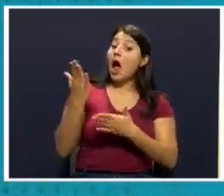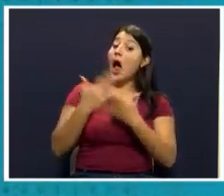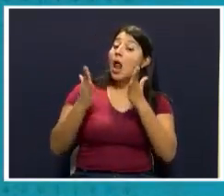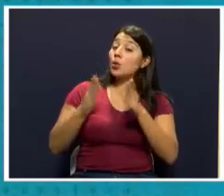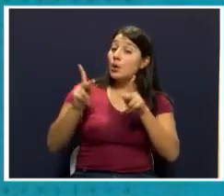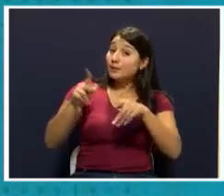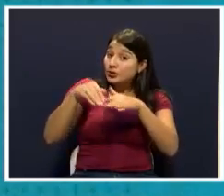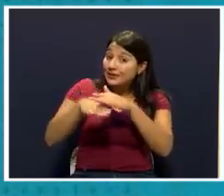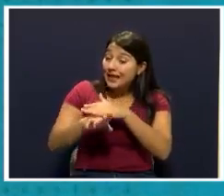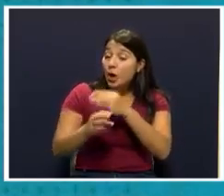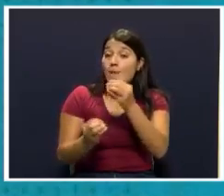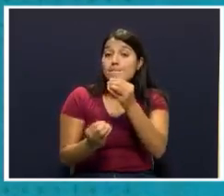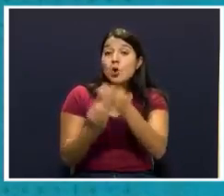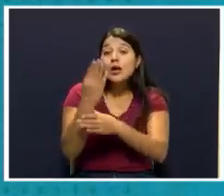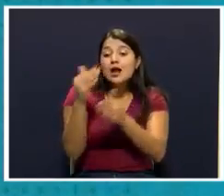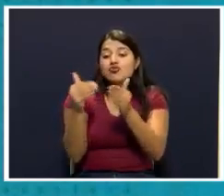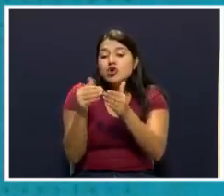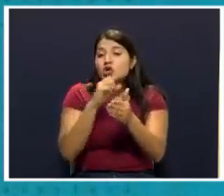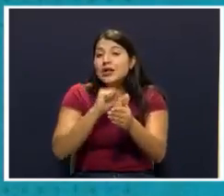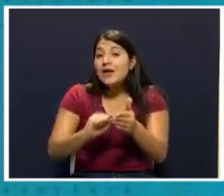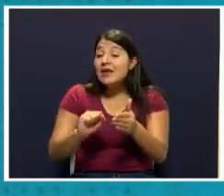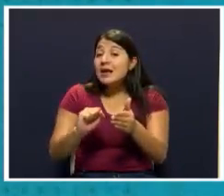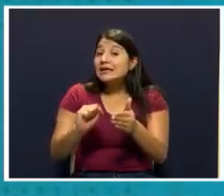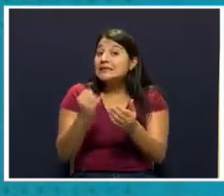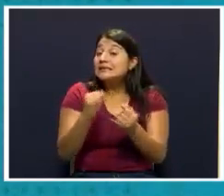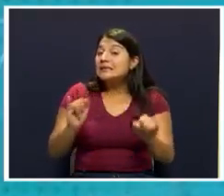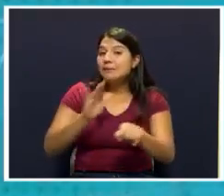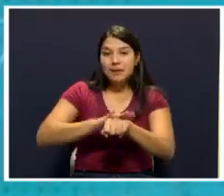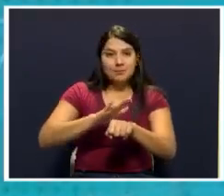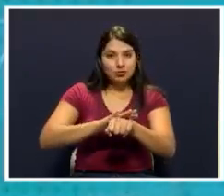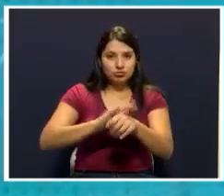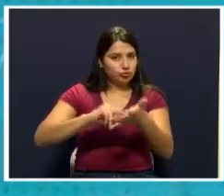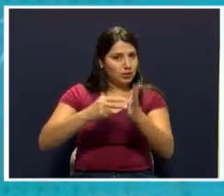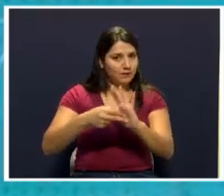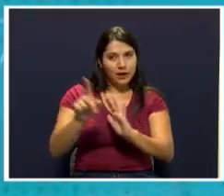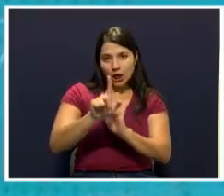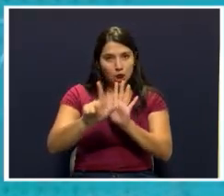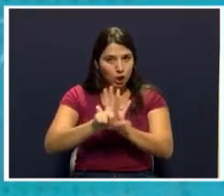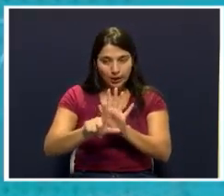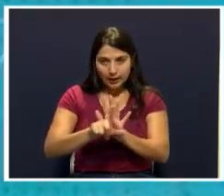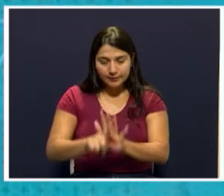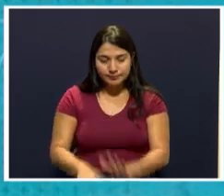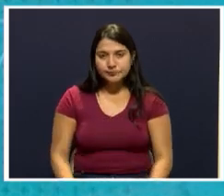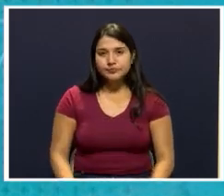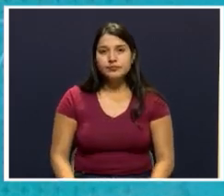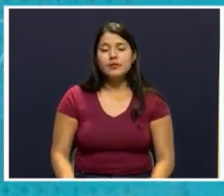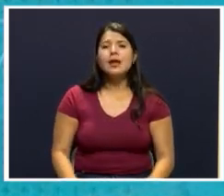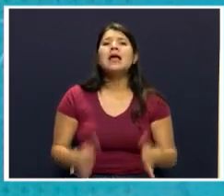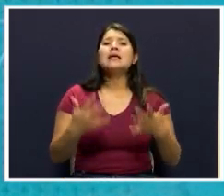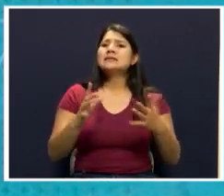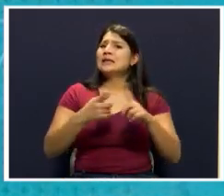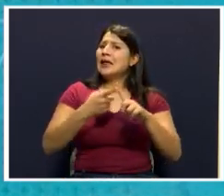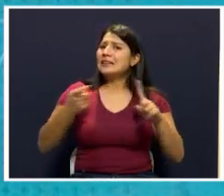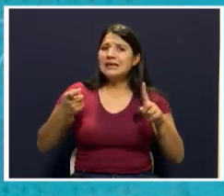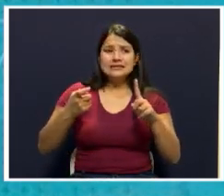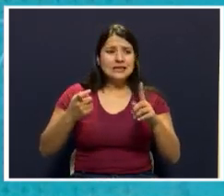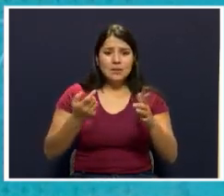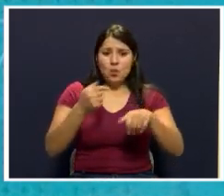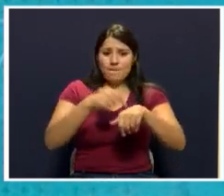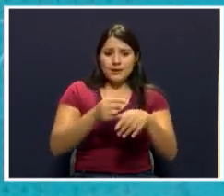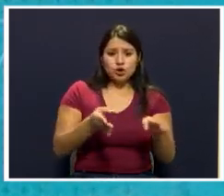volcán Rincón de la Vieja de manera ilegal. Desde el cierre, han habido algunos ingresos ilegales a las áreas